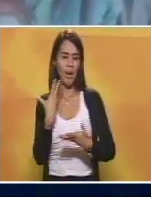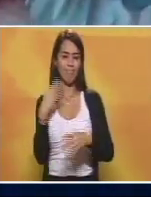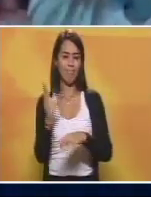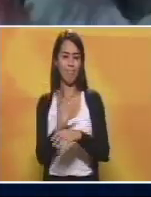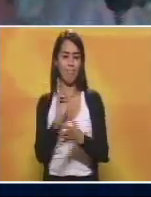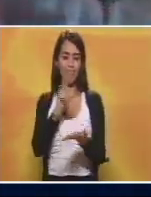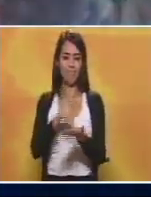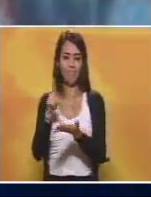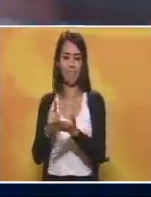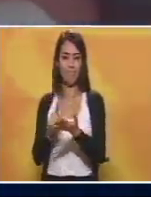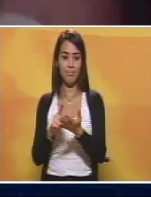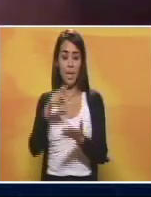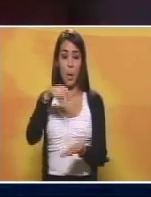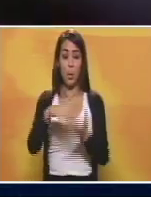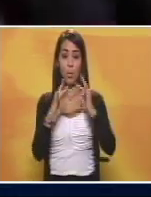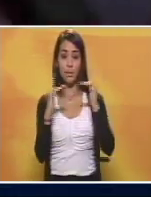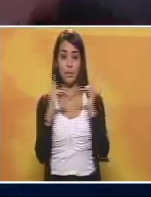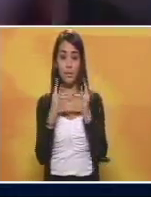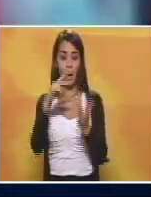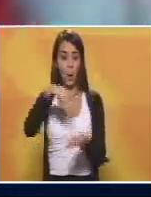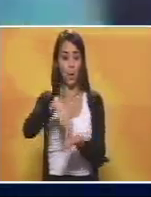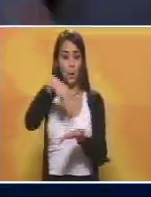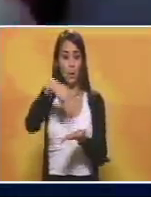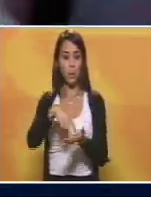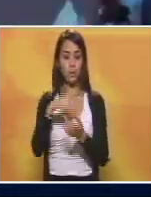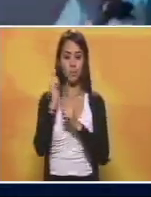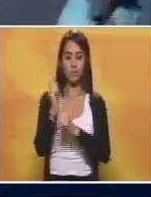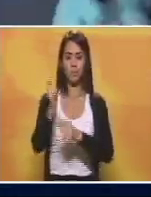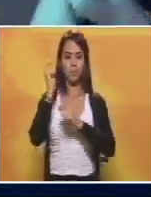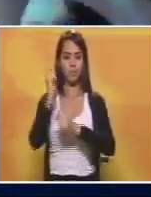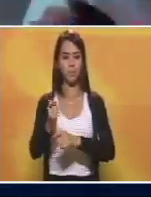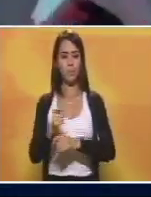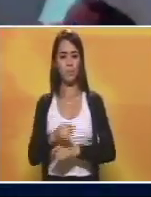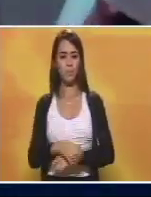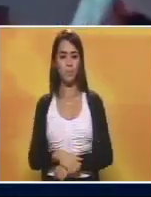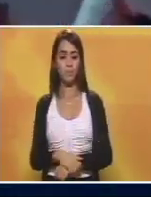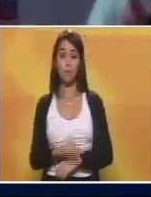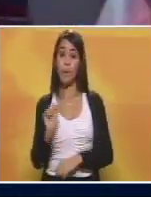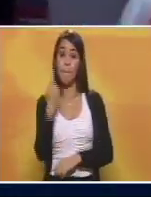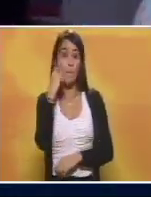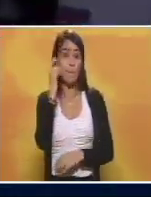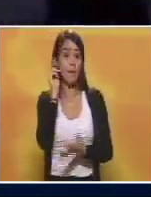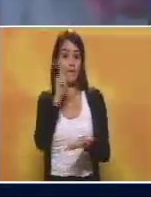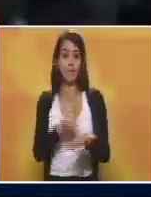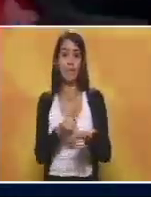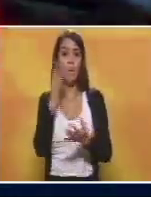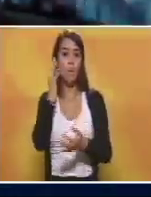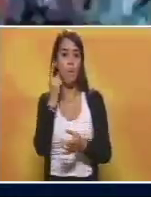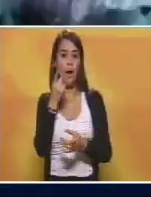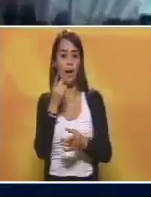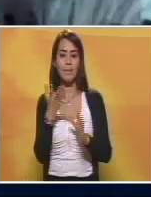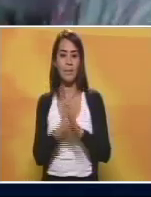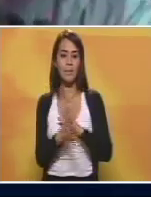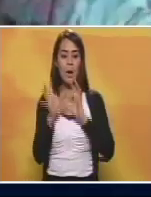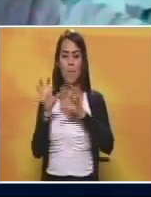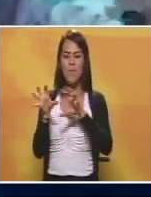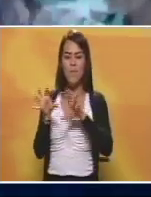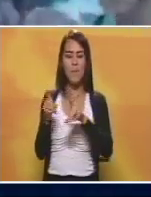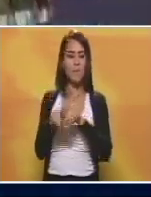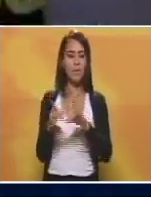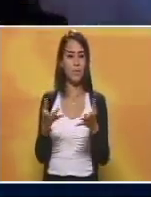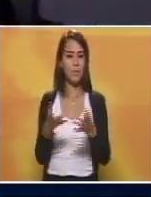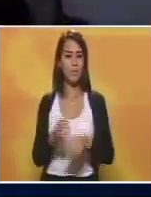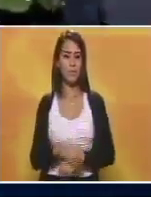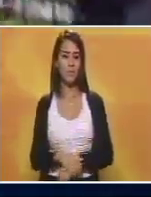saltando en la cama de kimel y tirando escombros sobre él esto no es la primera vez que jimmy es víctima de una broma de este estilo